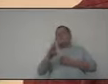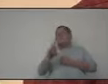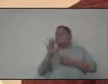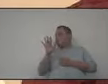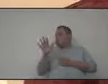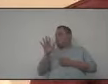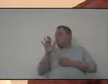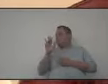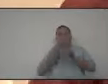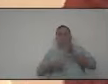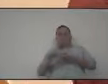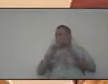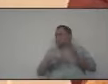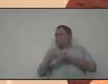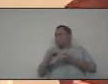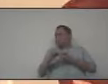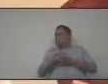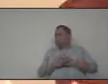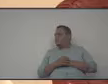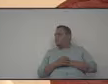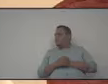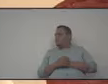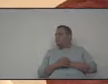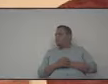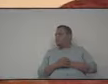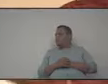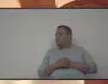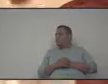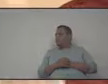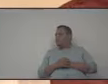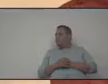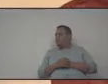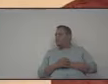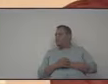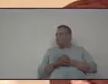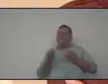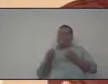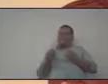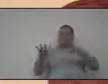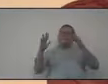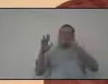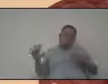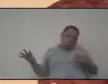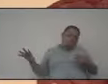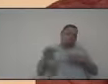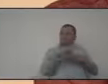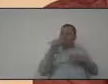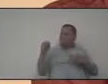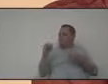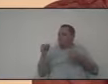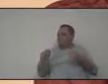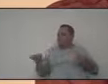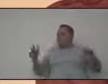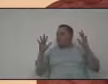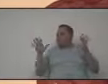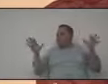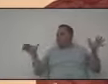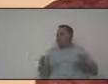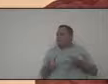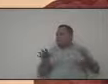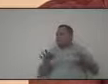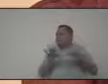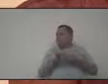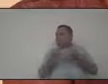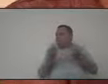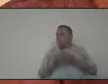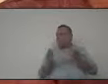gente del departamento. Esto es mi aporte. Muchas gracias nuevamente. Los felicito a todos el equipo, a toda la familia